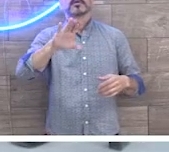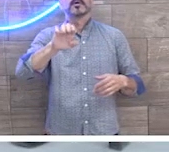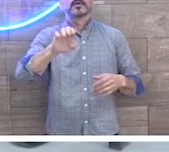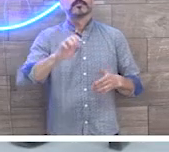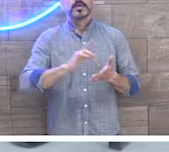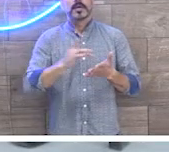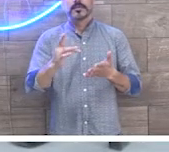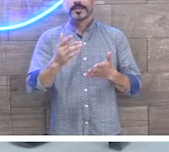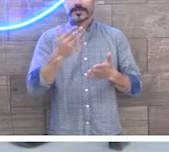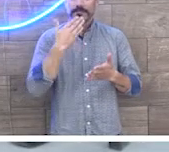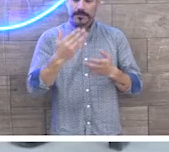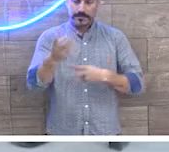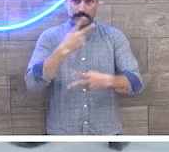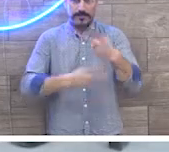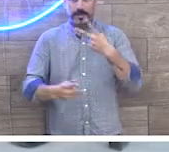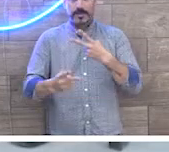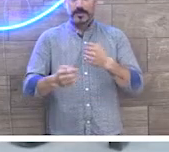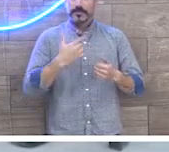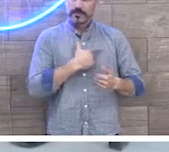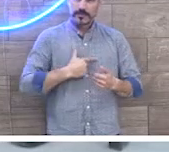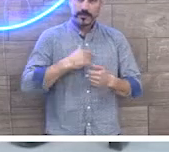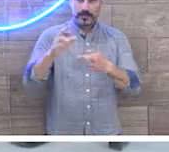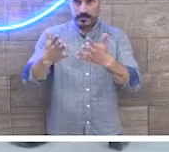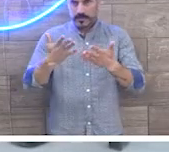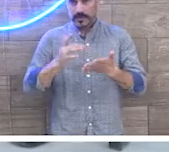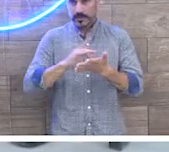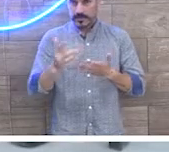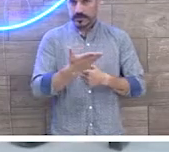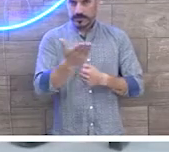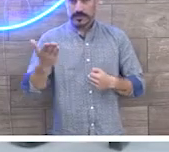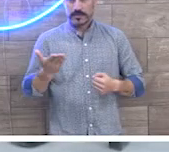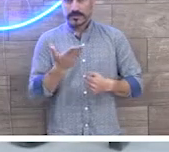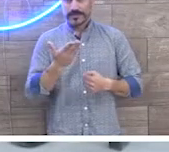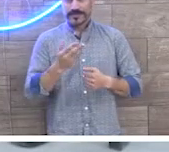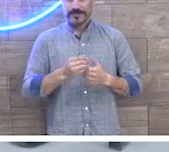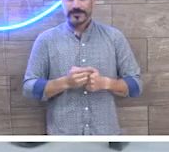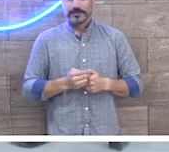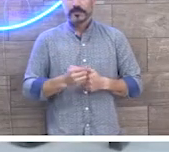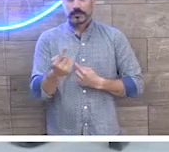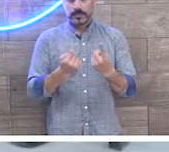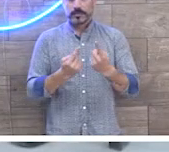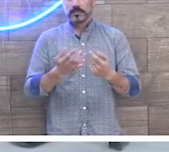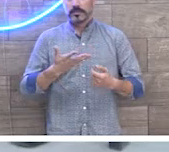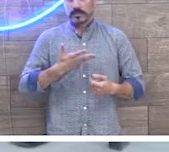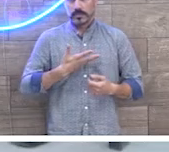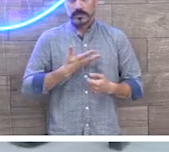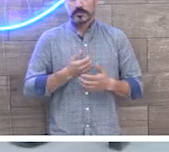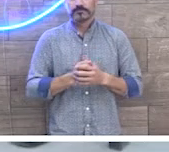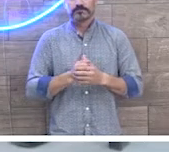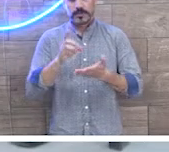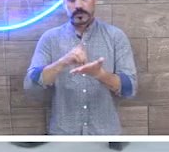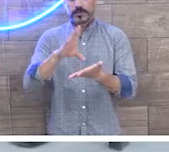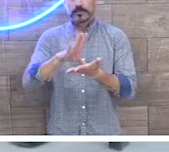estudios de televisión, y pues gracias por estar con nosotros. Tú y yo compartimos una discapacidad visual y pues también